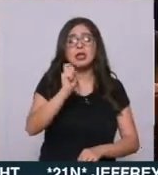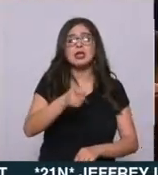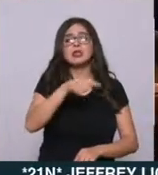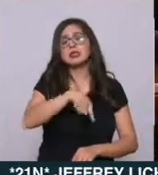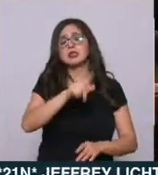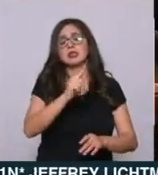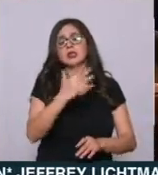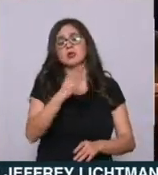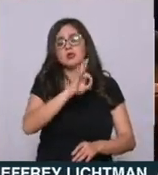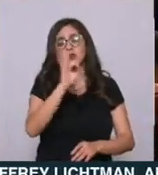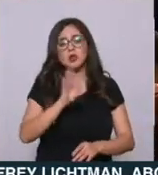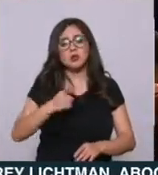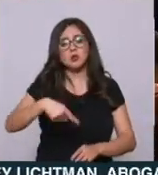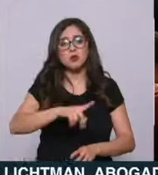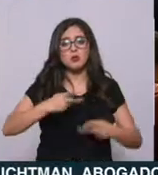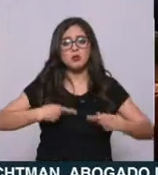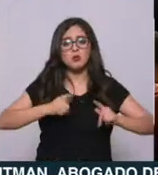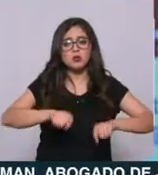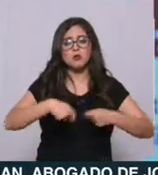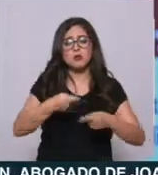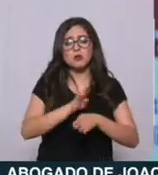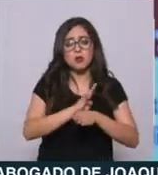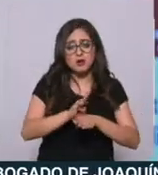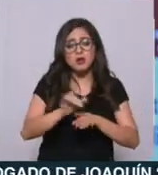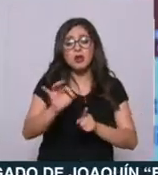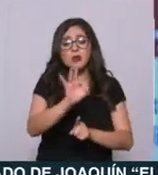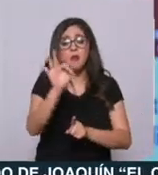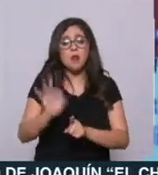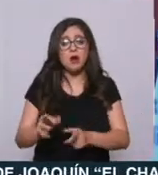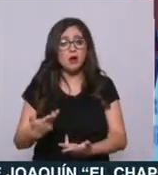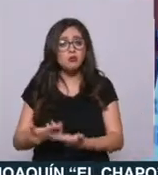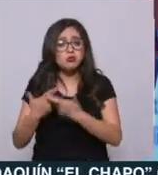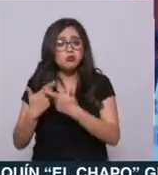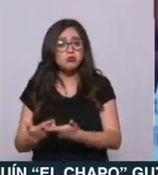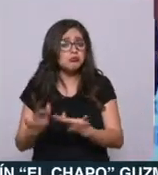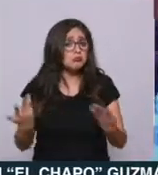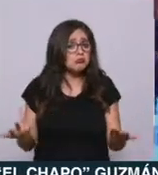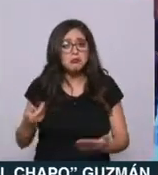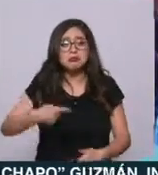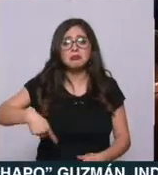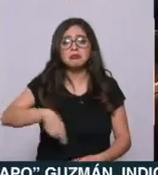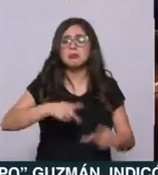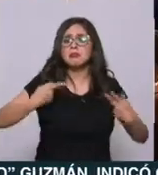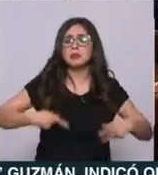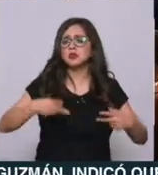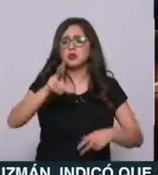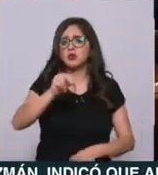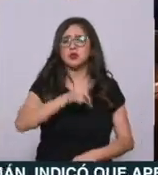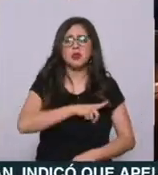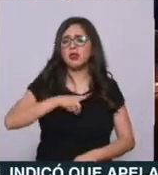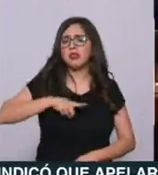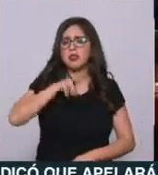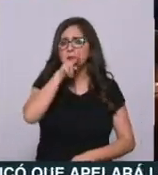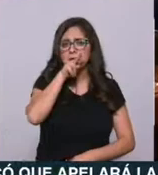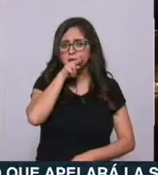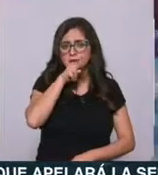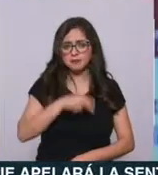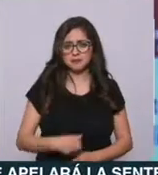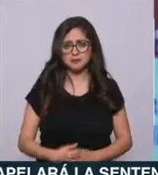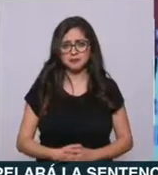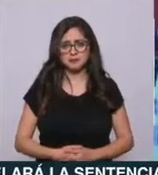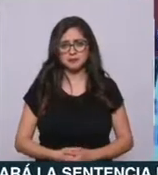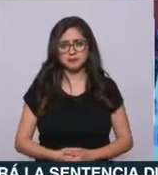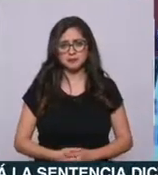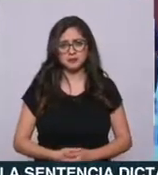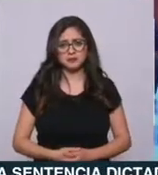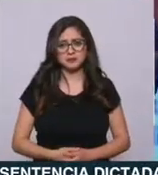de los beneficiarios. El porcentaje restante, señaló, no tendrán nada de qué preocuparse. En este sentido, y